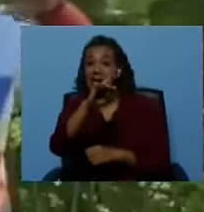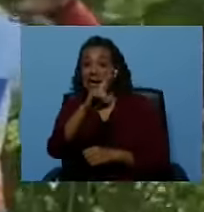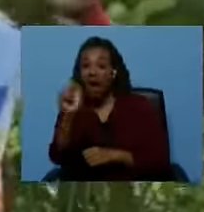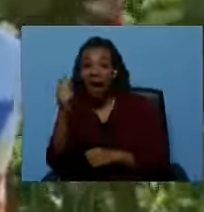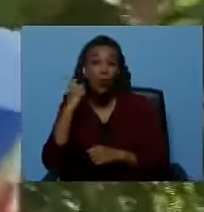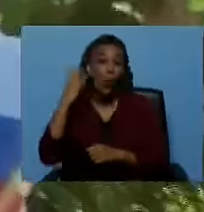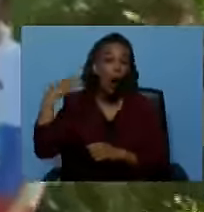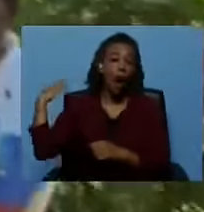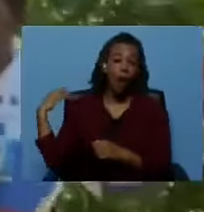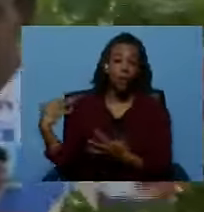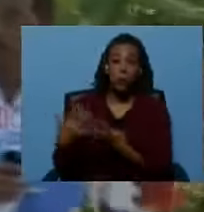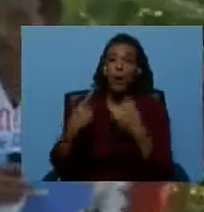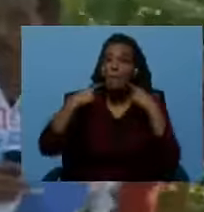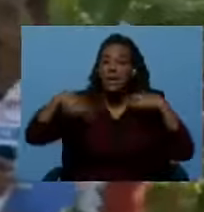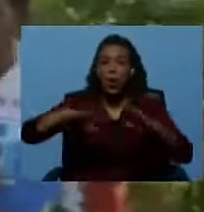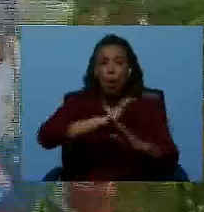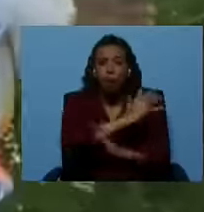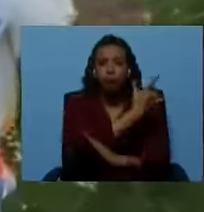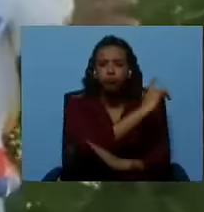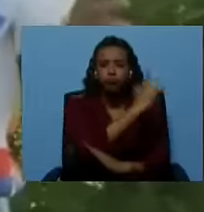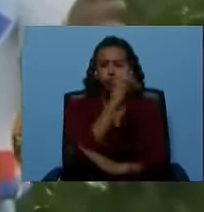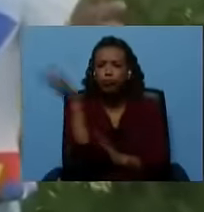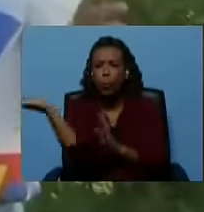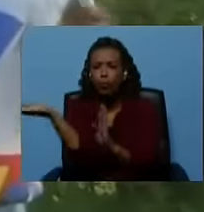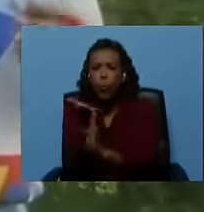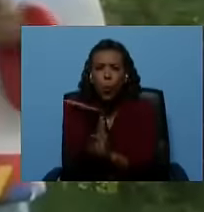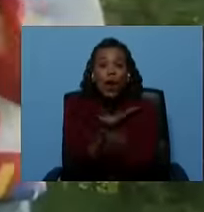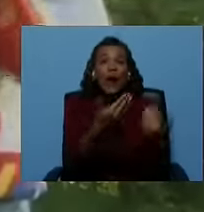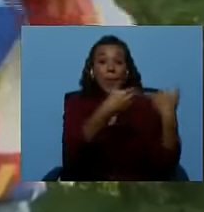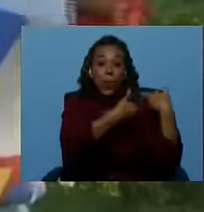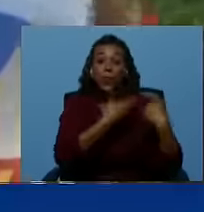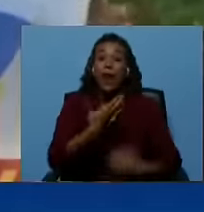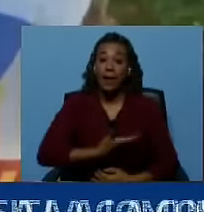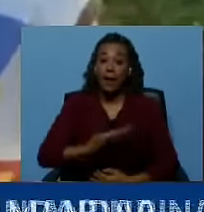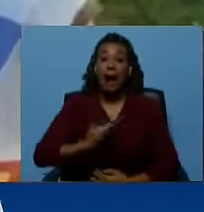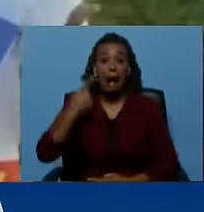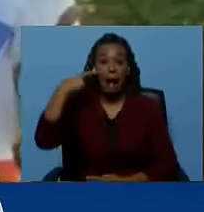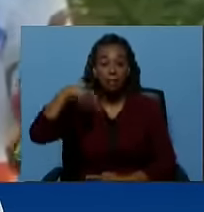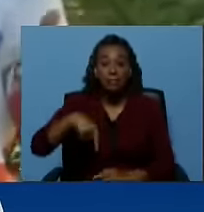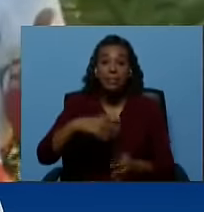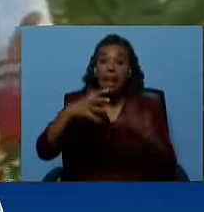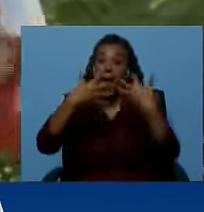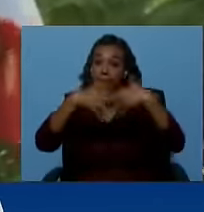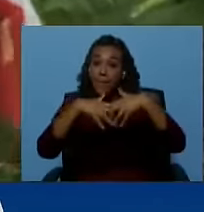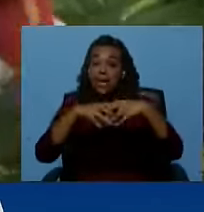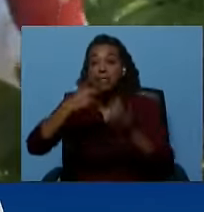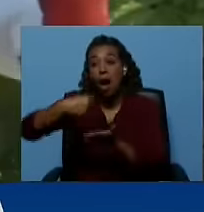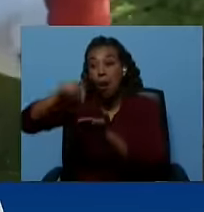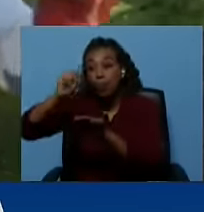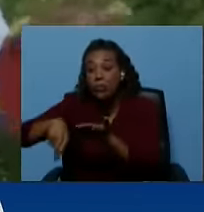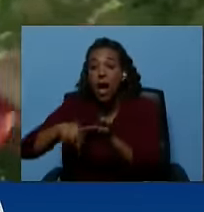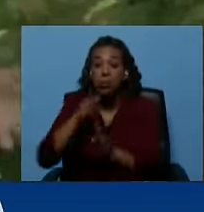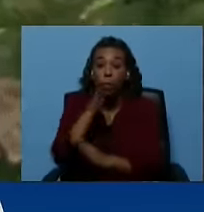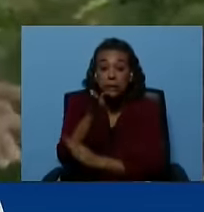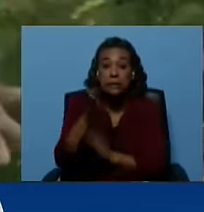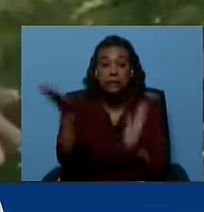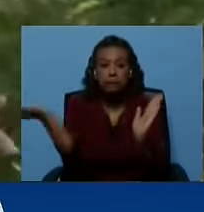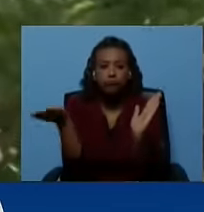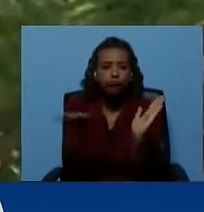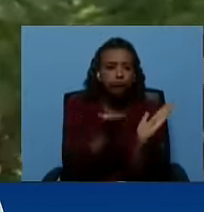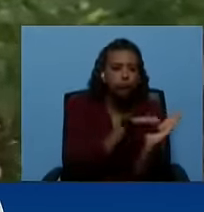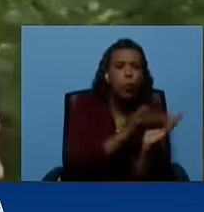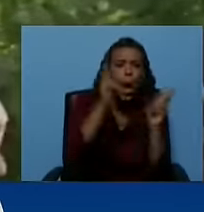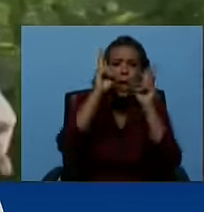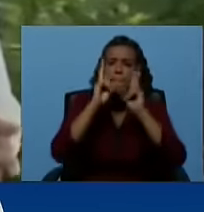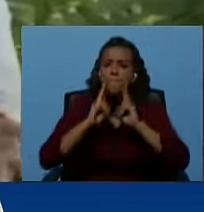TR toda perdida de monteo es una responsabilidad alcalde un directa de la alcaldía de este municipio debería tener una Cuadrilla